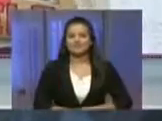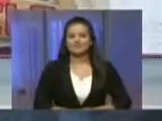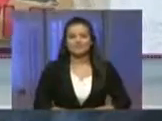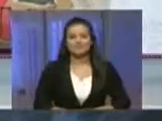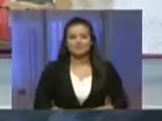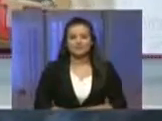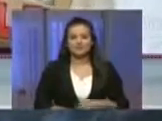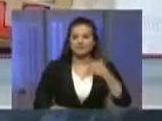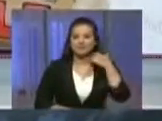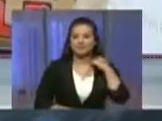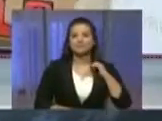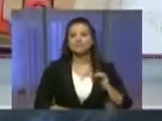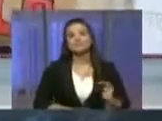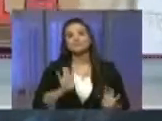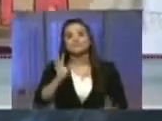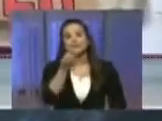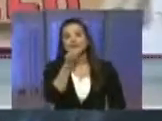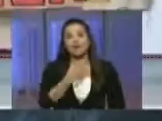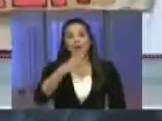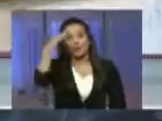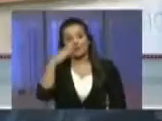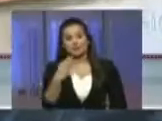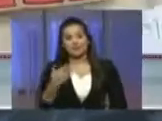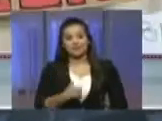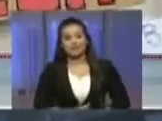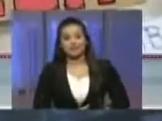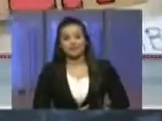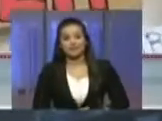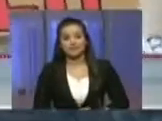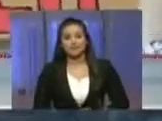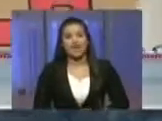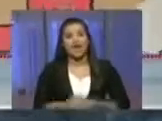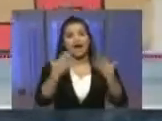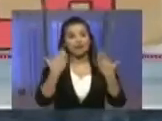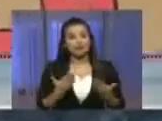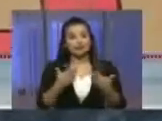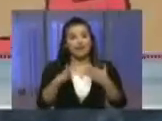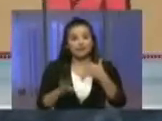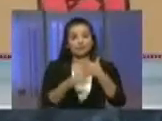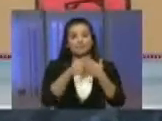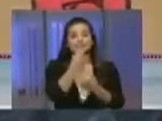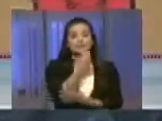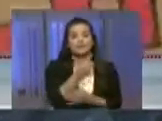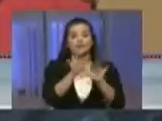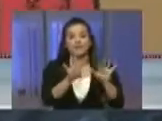CP Bueno mi comandante jefe voy